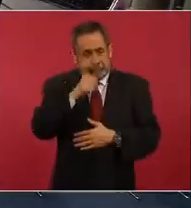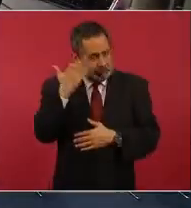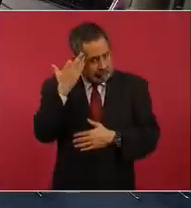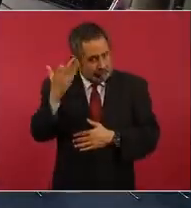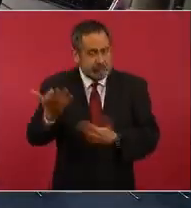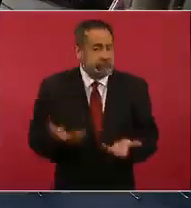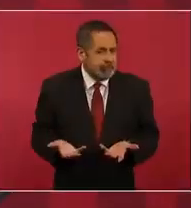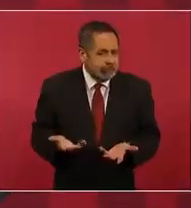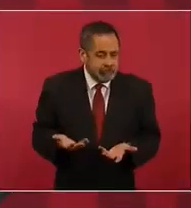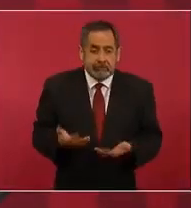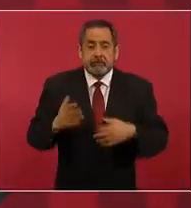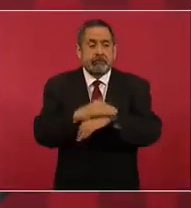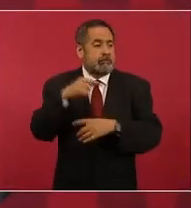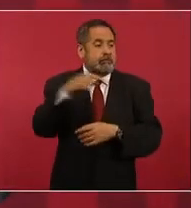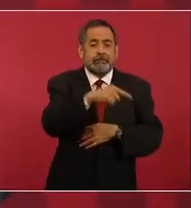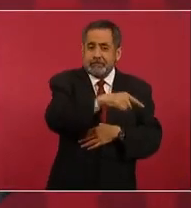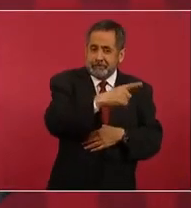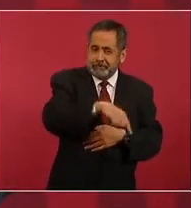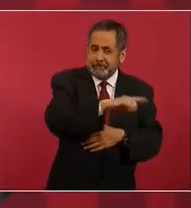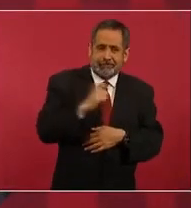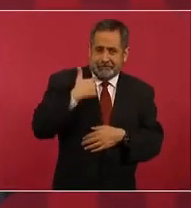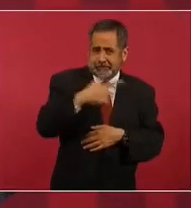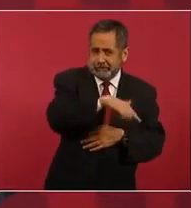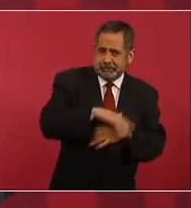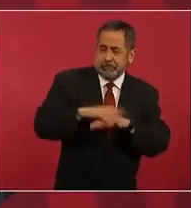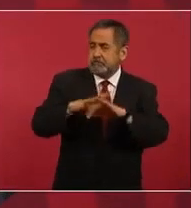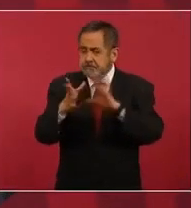no se hablaba con claridad,